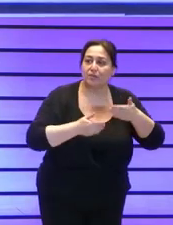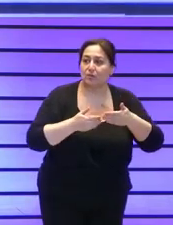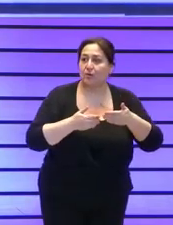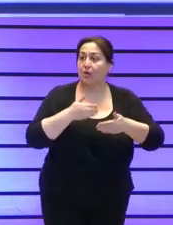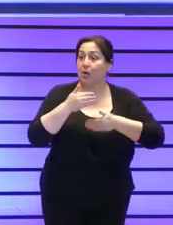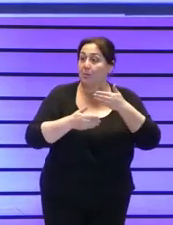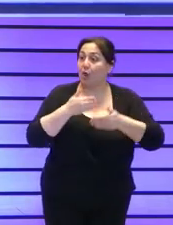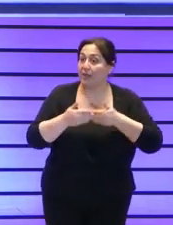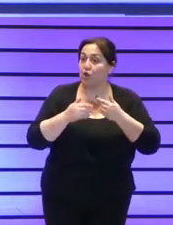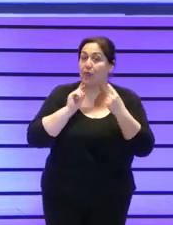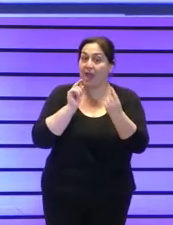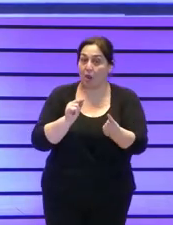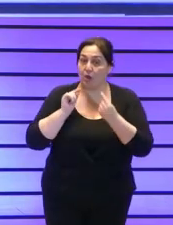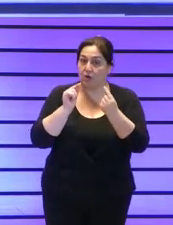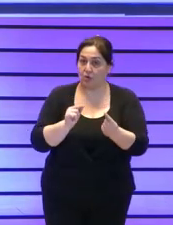es un proceso dialógico, ¿no?